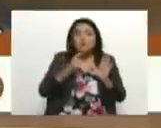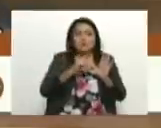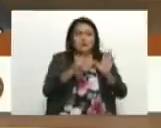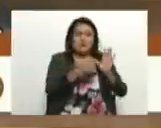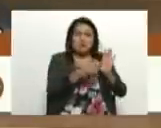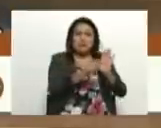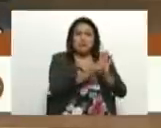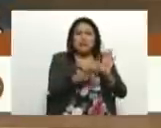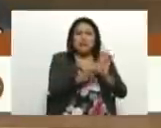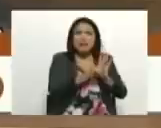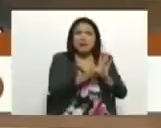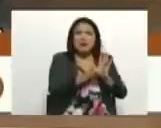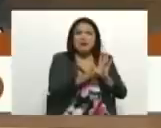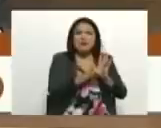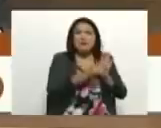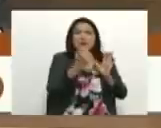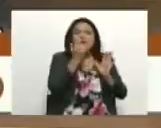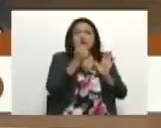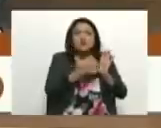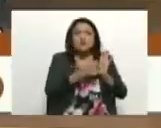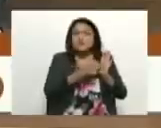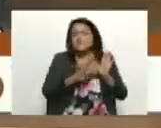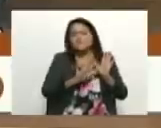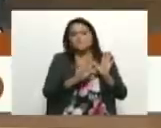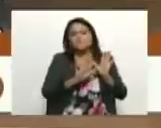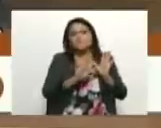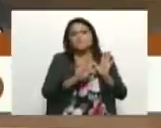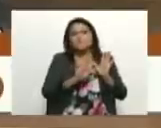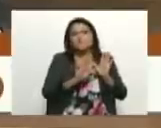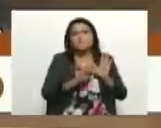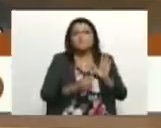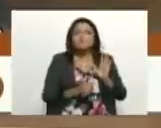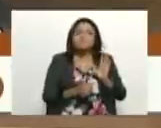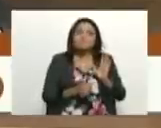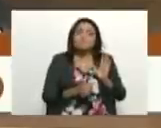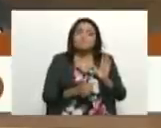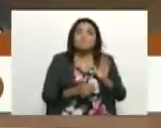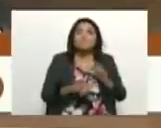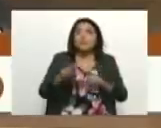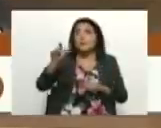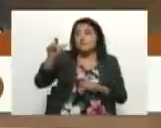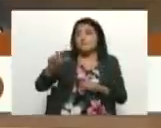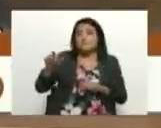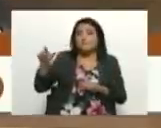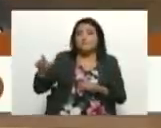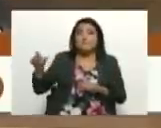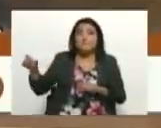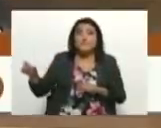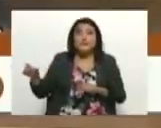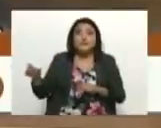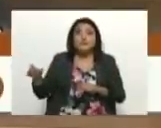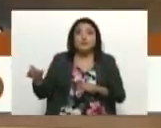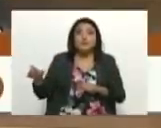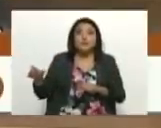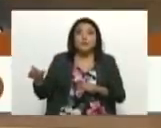o condicionarla a si el investigado es compañero de partido o no.